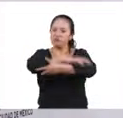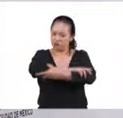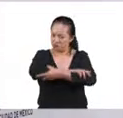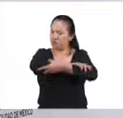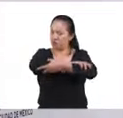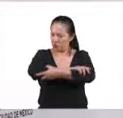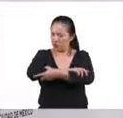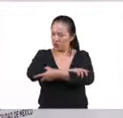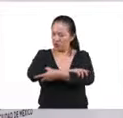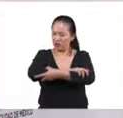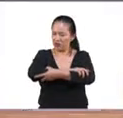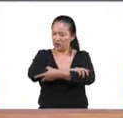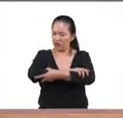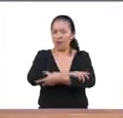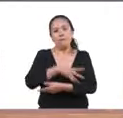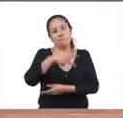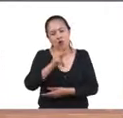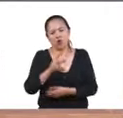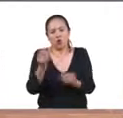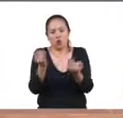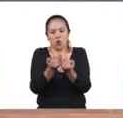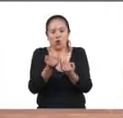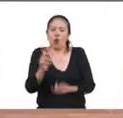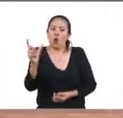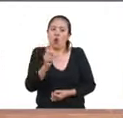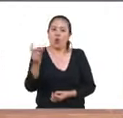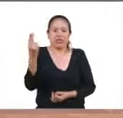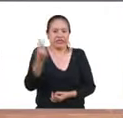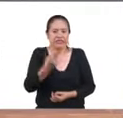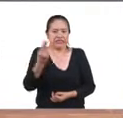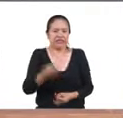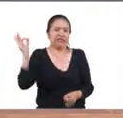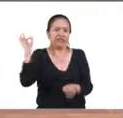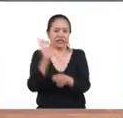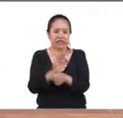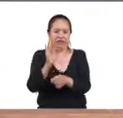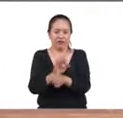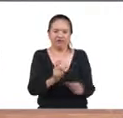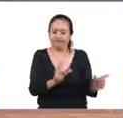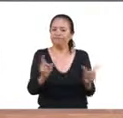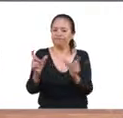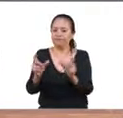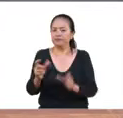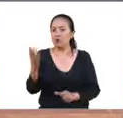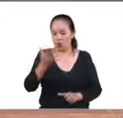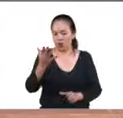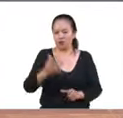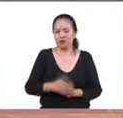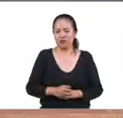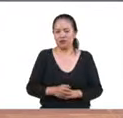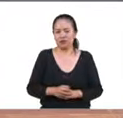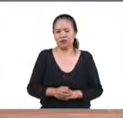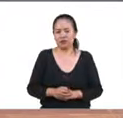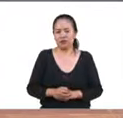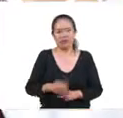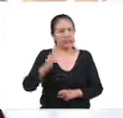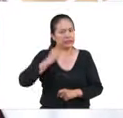marchando y al mismo tiempo, pues cuando hay que hacer alguna contención, pues hacen una contención cada día